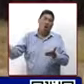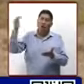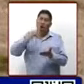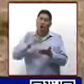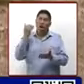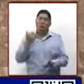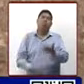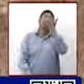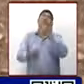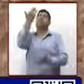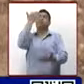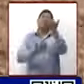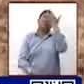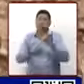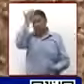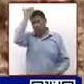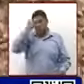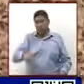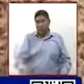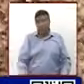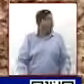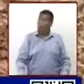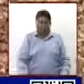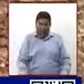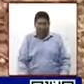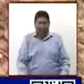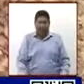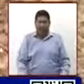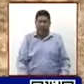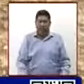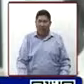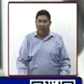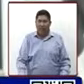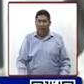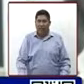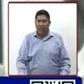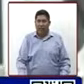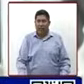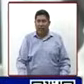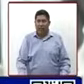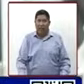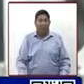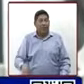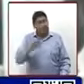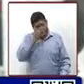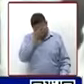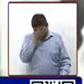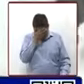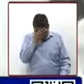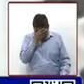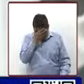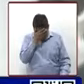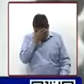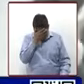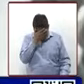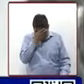Mamita, yo te voy a enterrar. enterrarme, Cecilia.